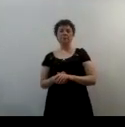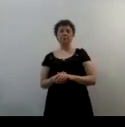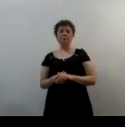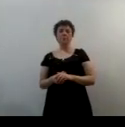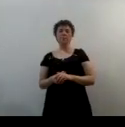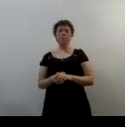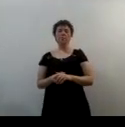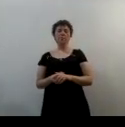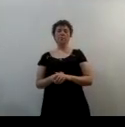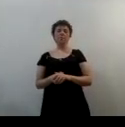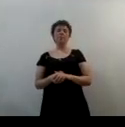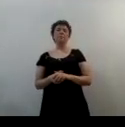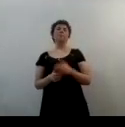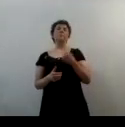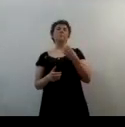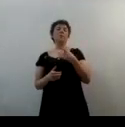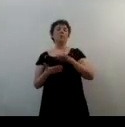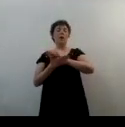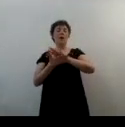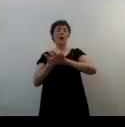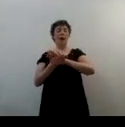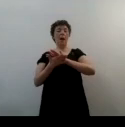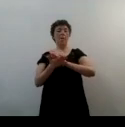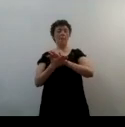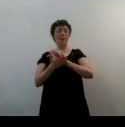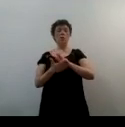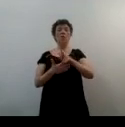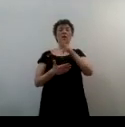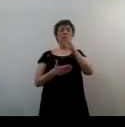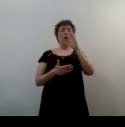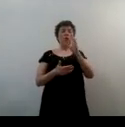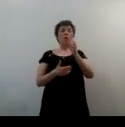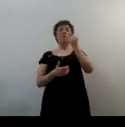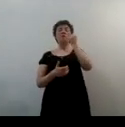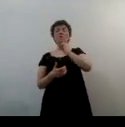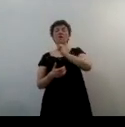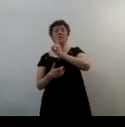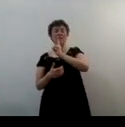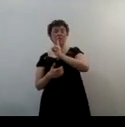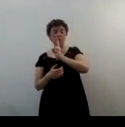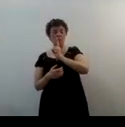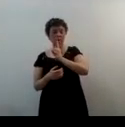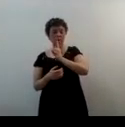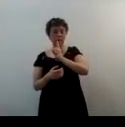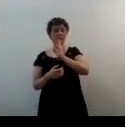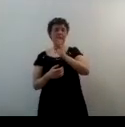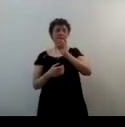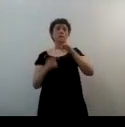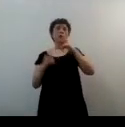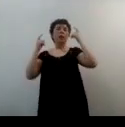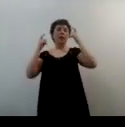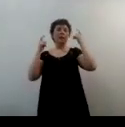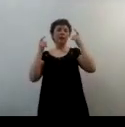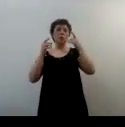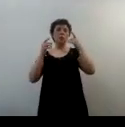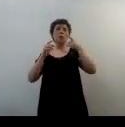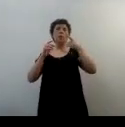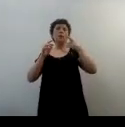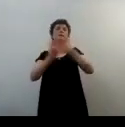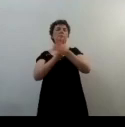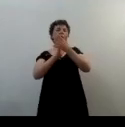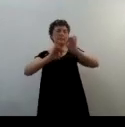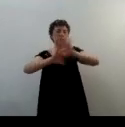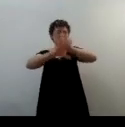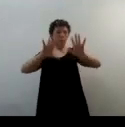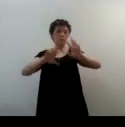Y bueno, estoy hablando muchísimo de carbohidratos, de frutas, de verduras y bueno, intentando ser práctico, pero claro, hay otros